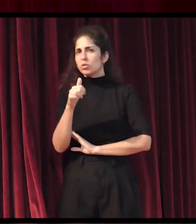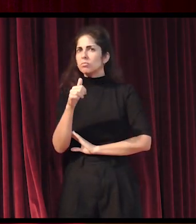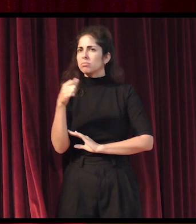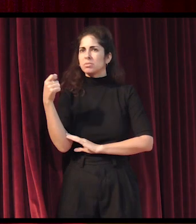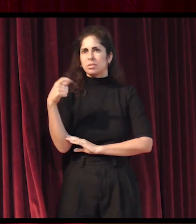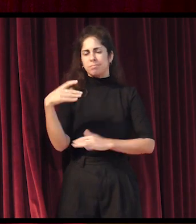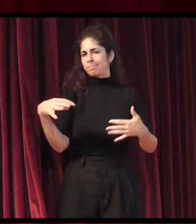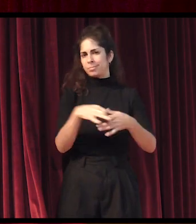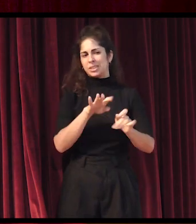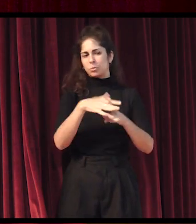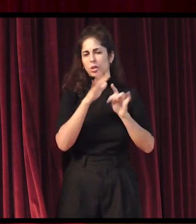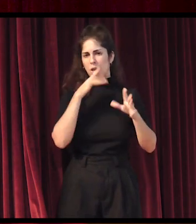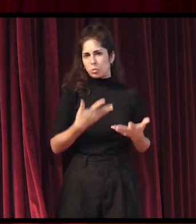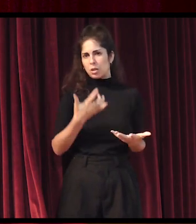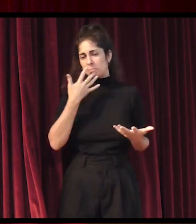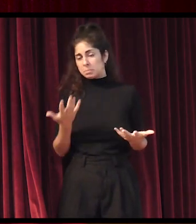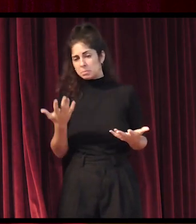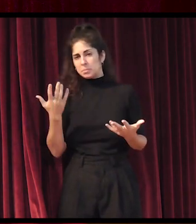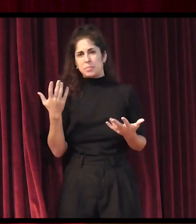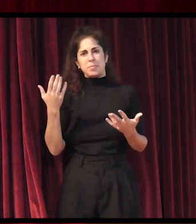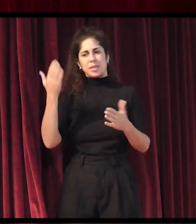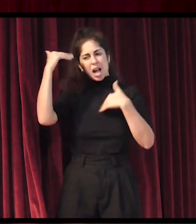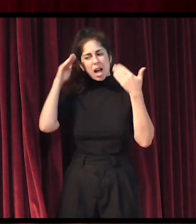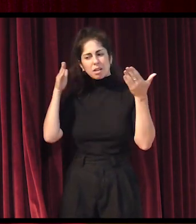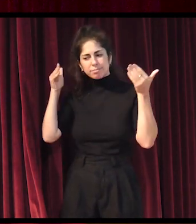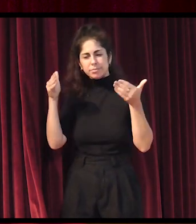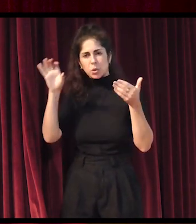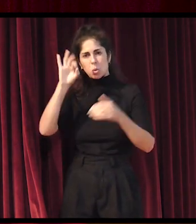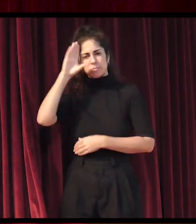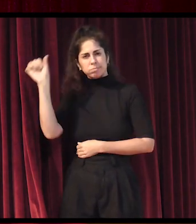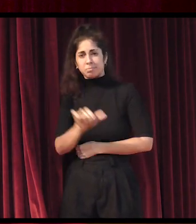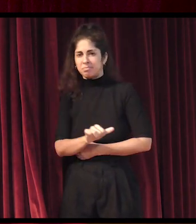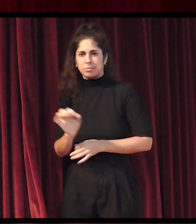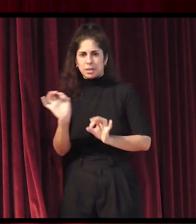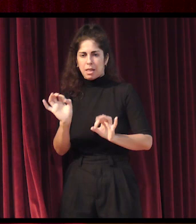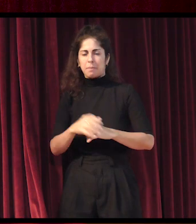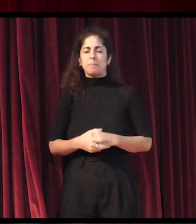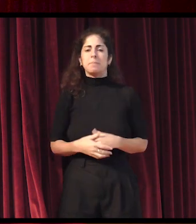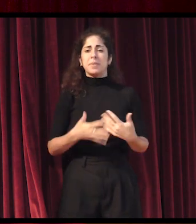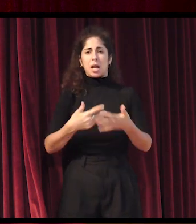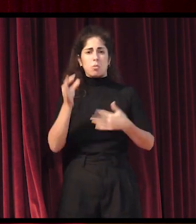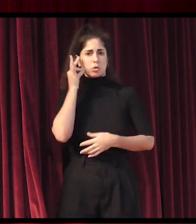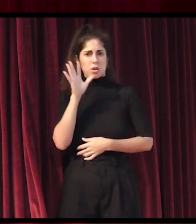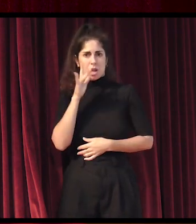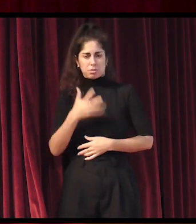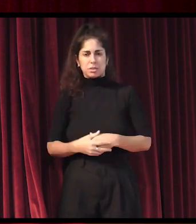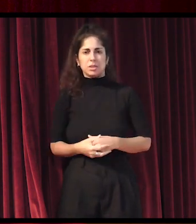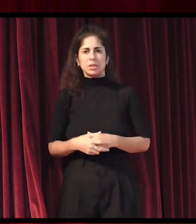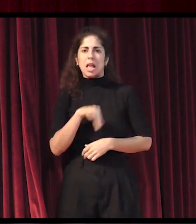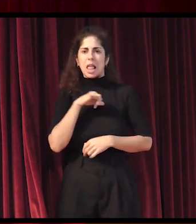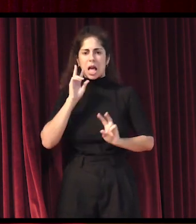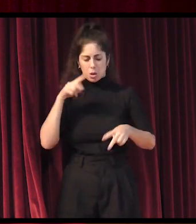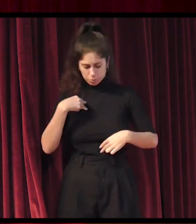con lo que está pasando, ¿no? Con esa falta de atención, con esa falta de escucha. En palabras de Violeta Siego, el adultocentrismo